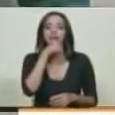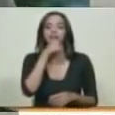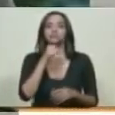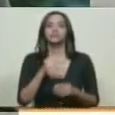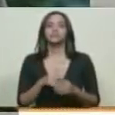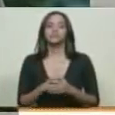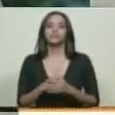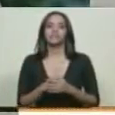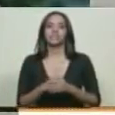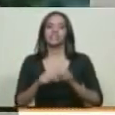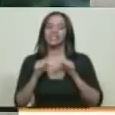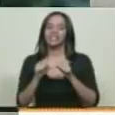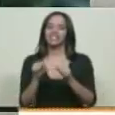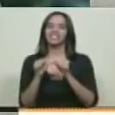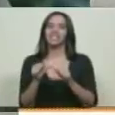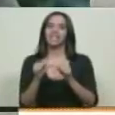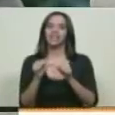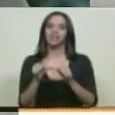perviven.